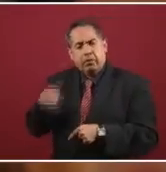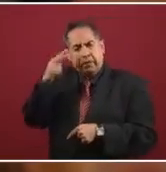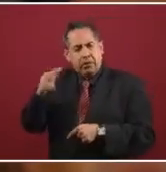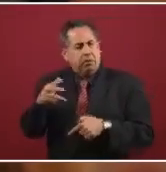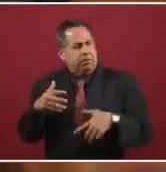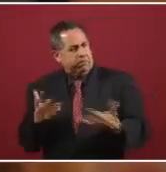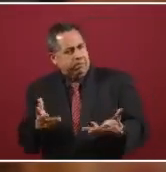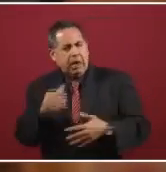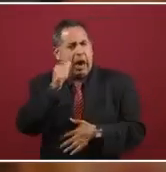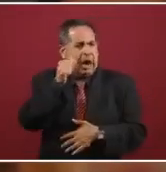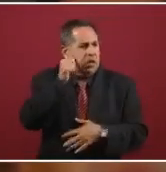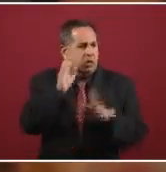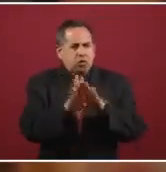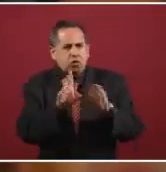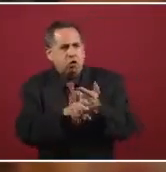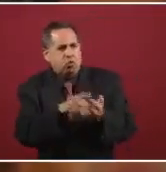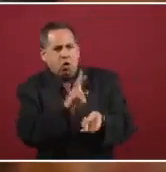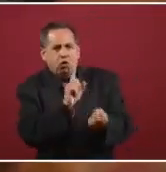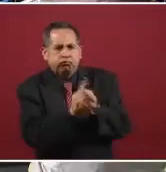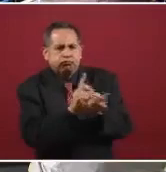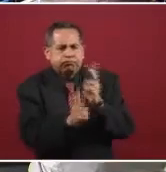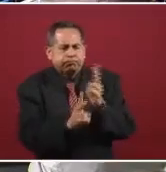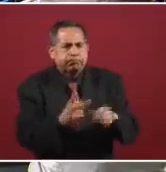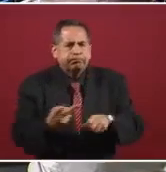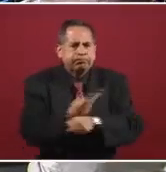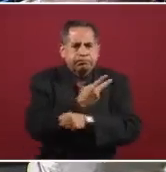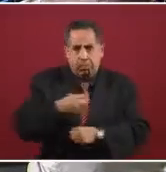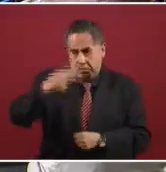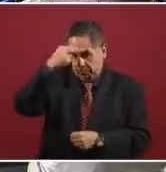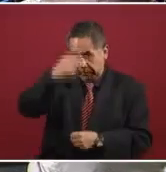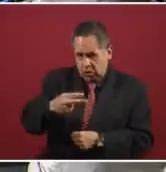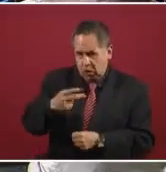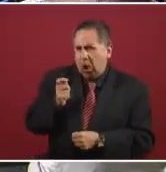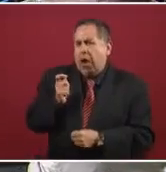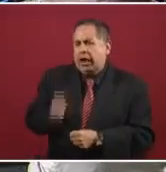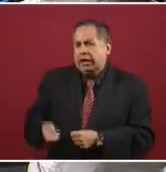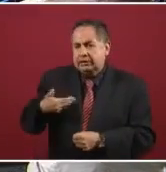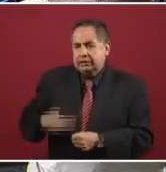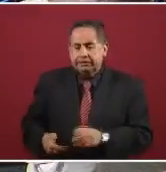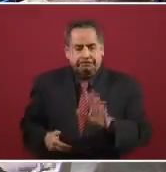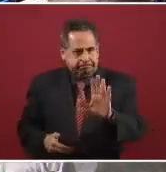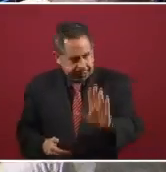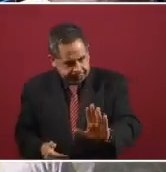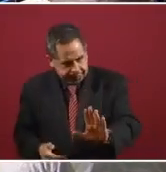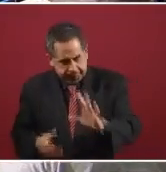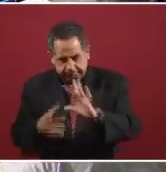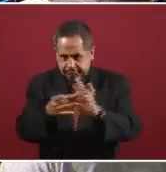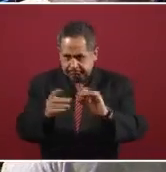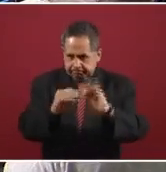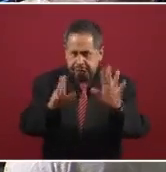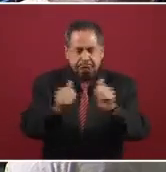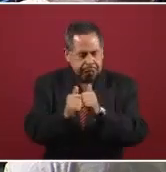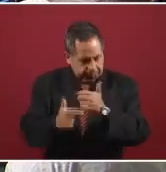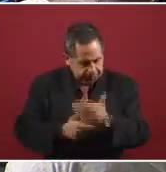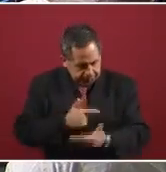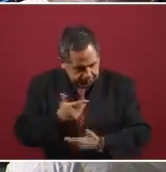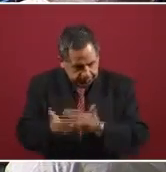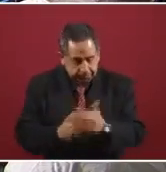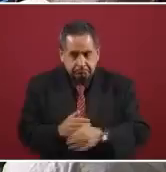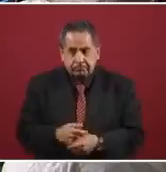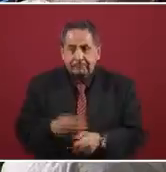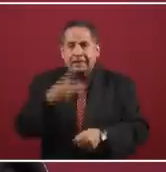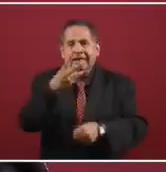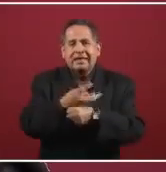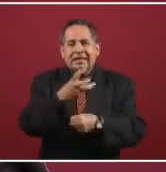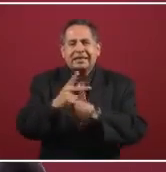se abordó el día de ayer y en qué calidad queda México en este aspecto? Gracias. A ver, preciso, aclaro, con mucho gusto. ¿El tercer